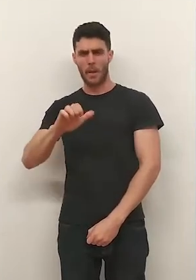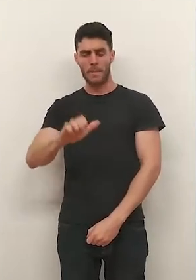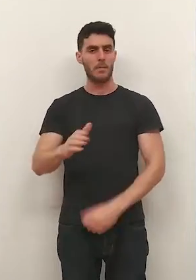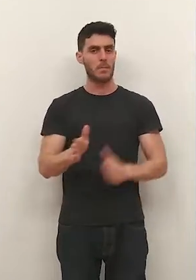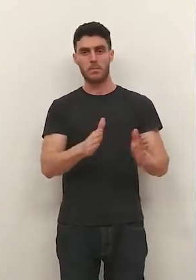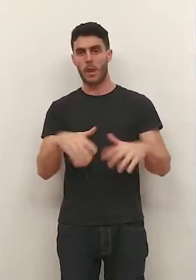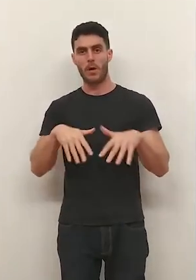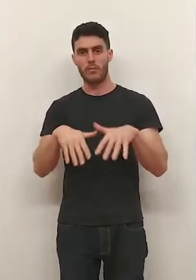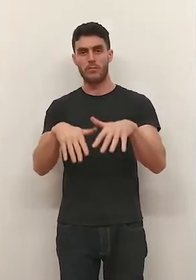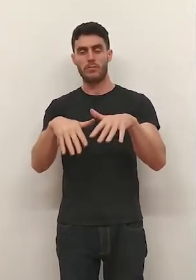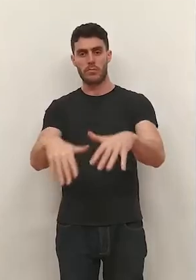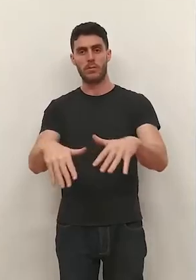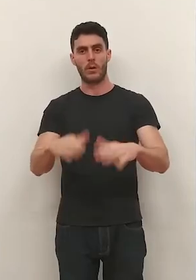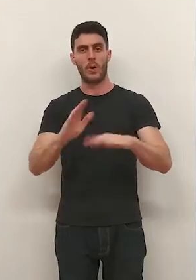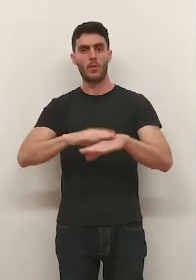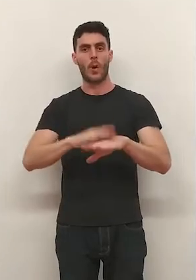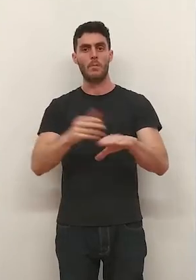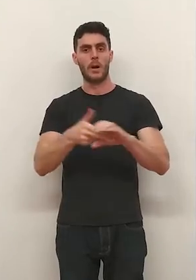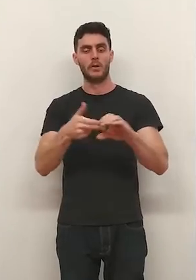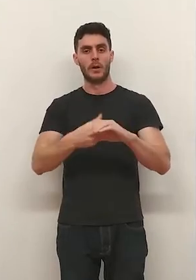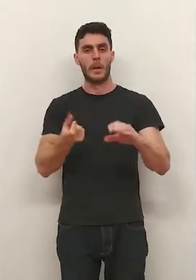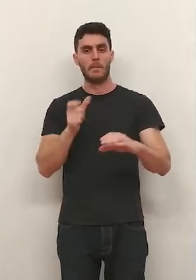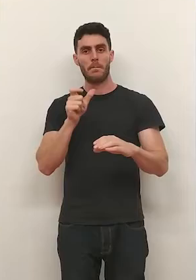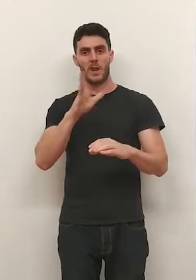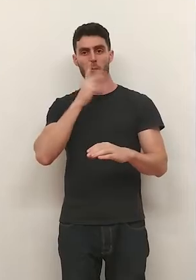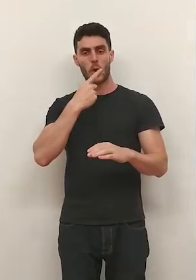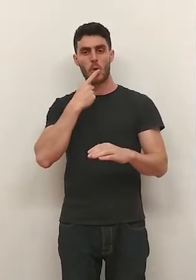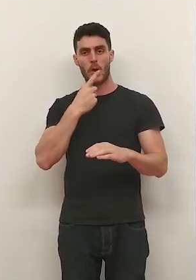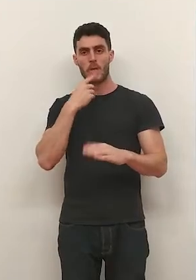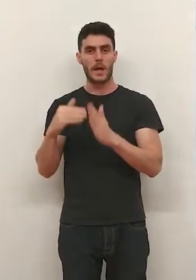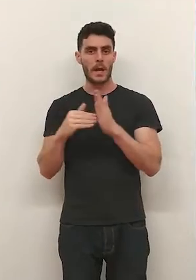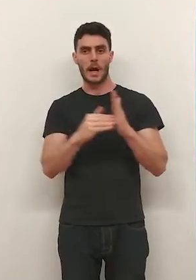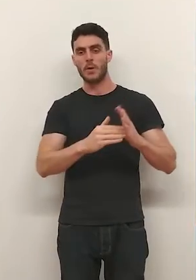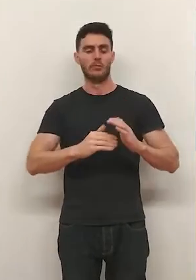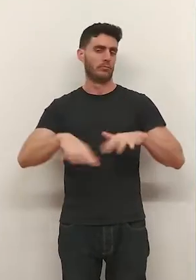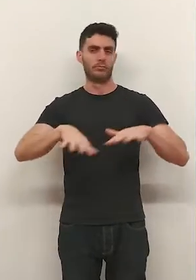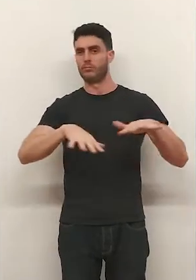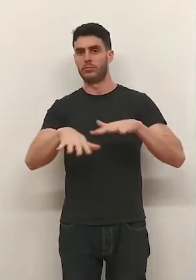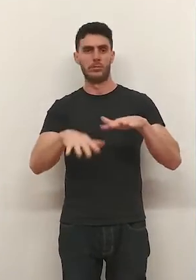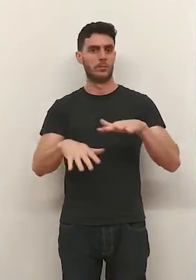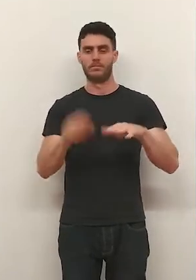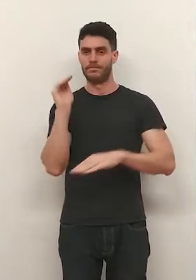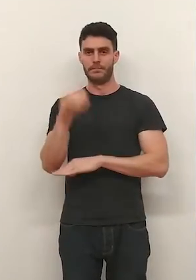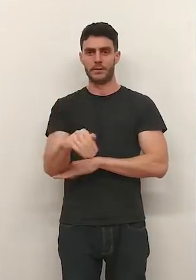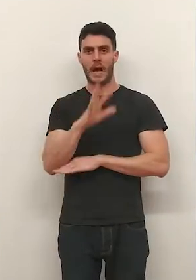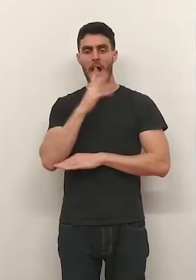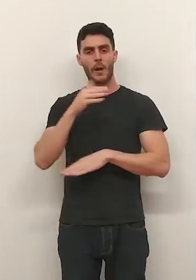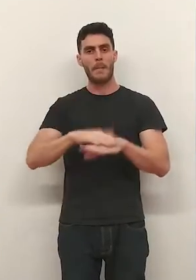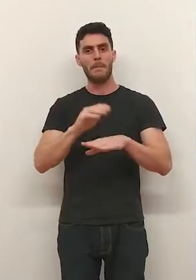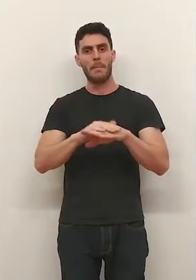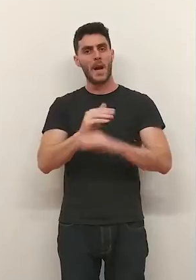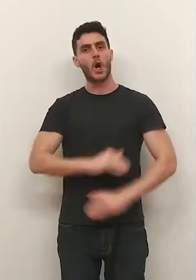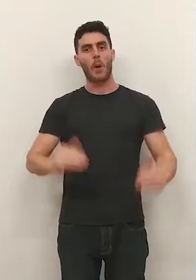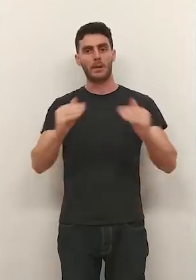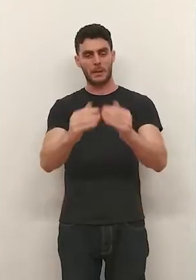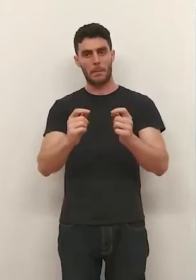En marzo se manifestaron por el precio de los carburantes, denunciando que arrancar el camión era una ruina. Y ahora, para compensar ese